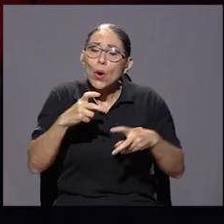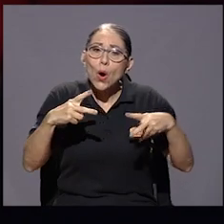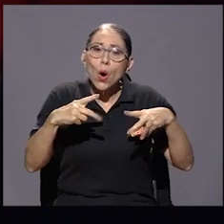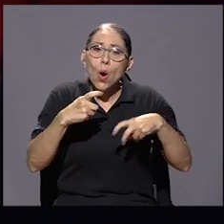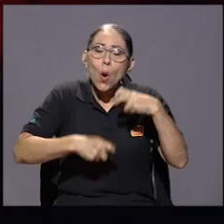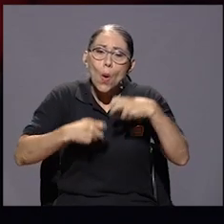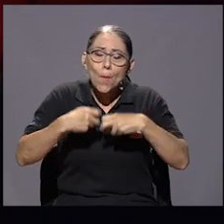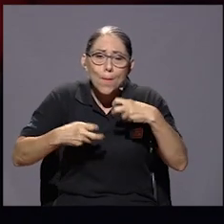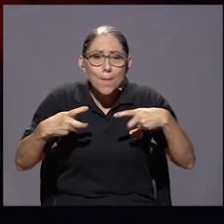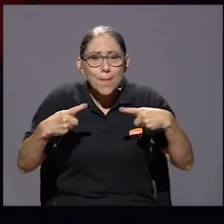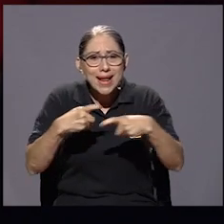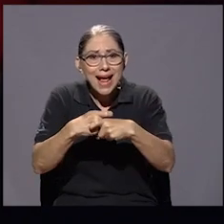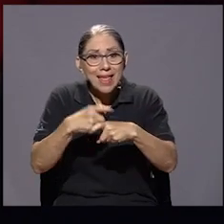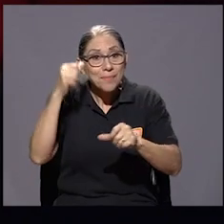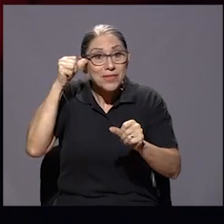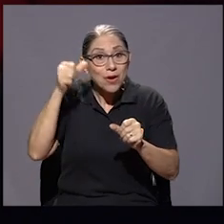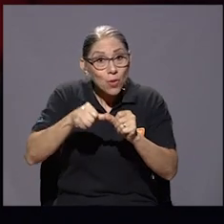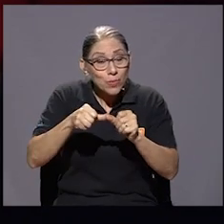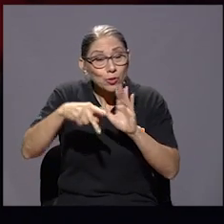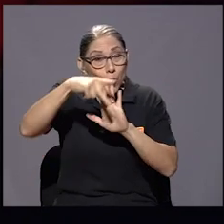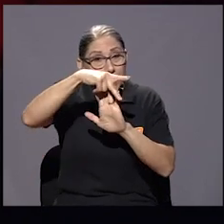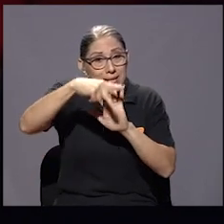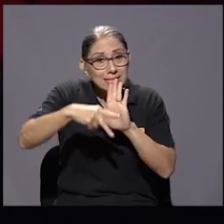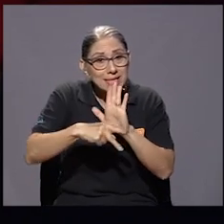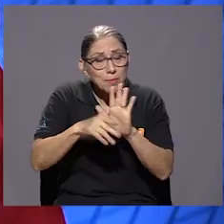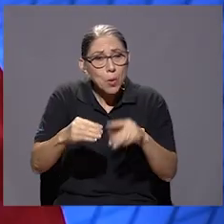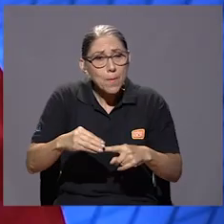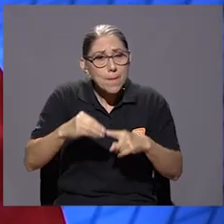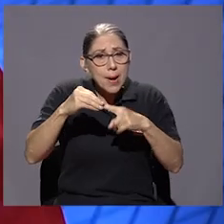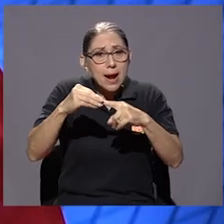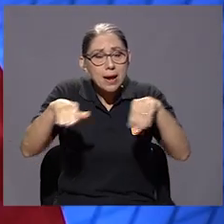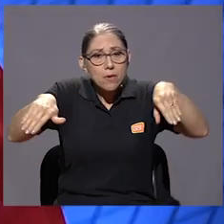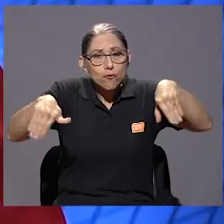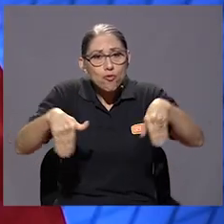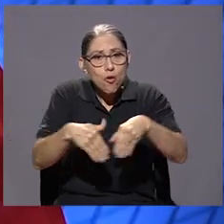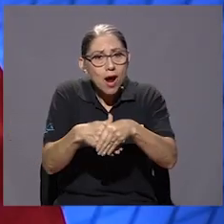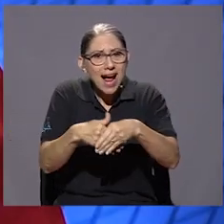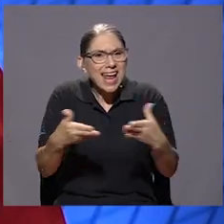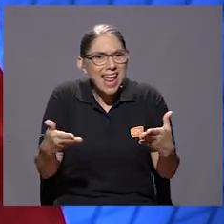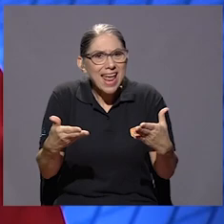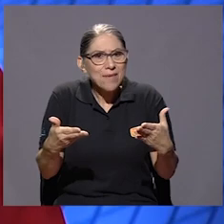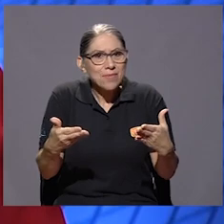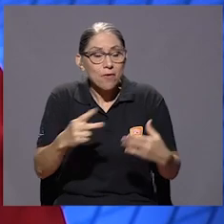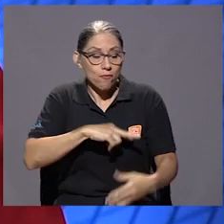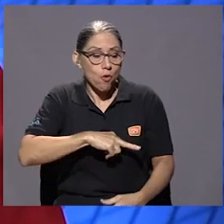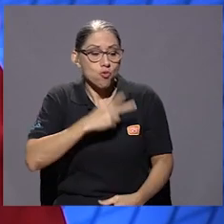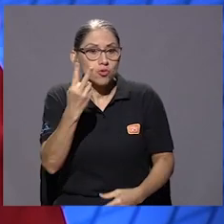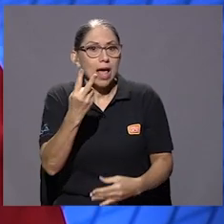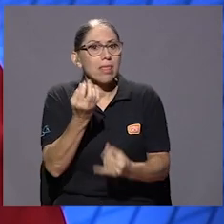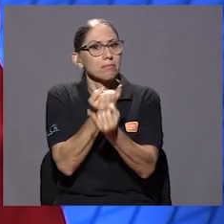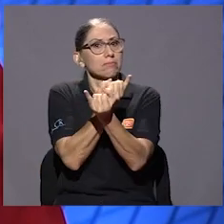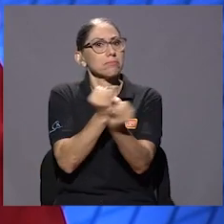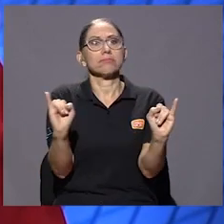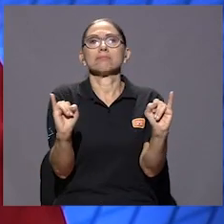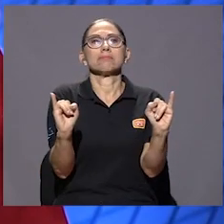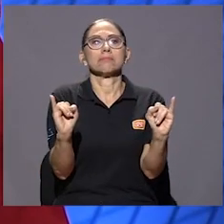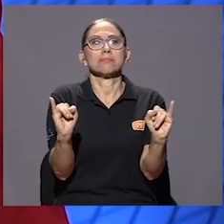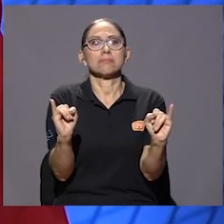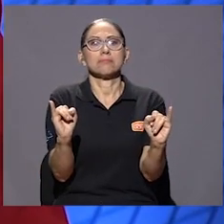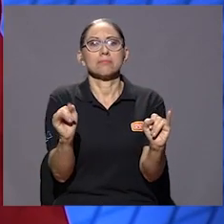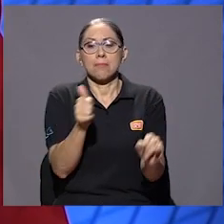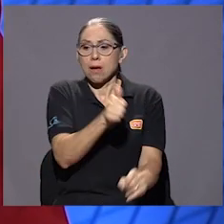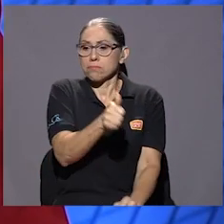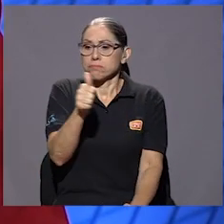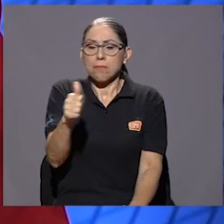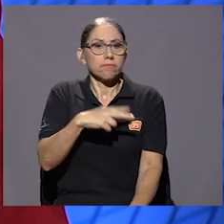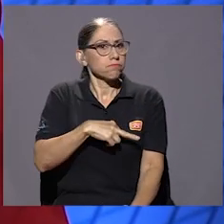complicada, porque recordemos que el principio fundamental del matrimonio es la autonomía de la voluntad. ¿Y qué es lo que